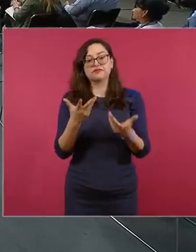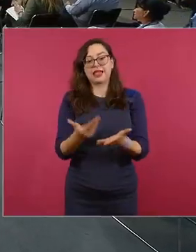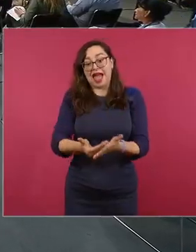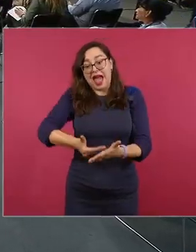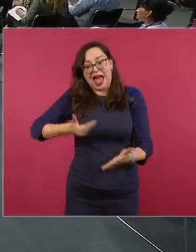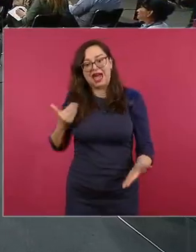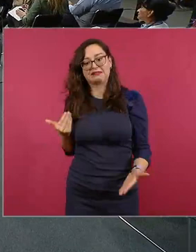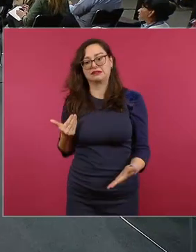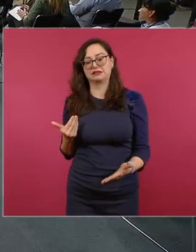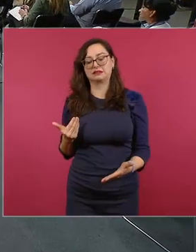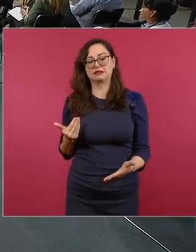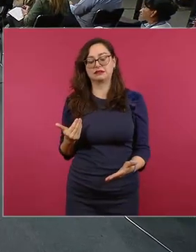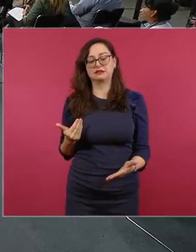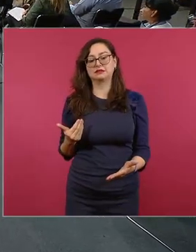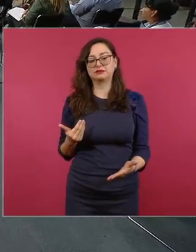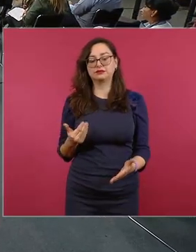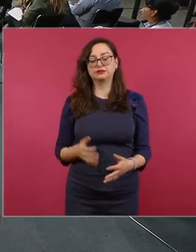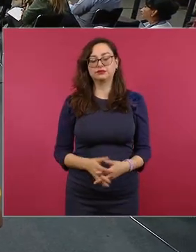O sea,